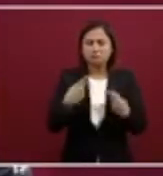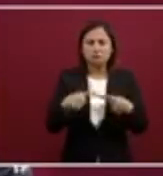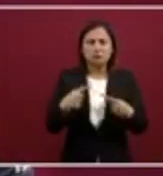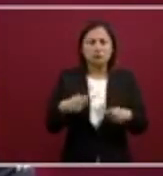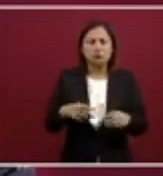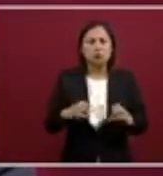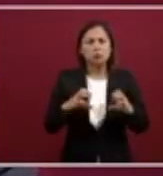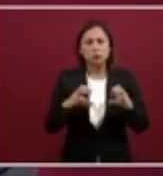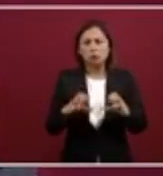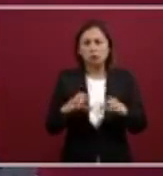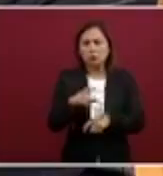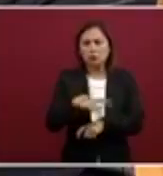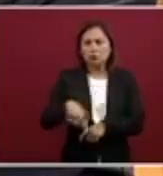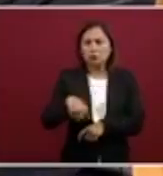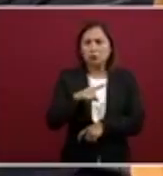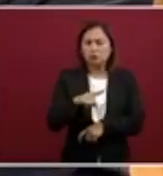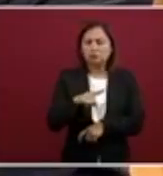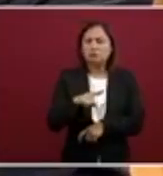fomento